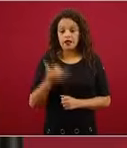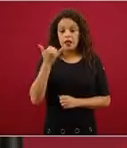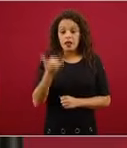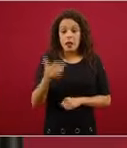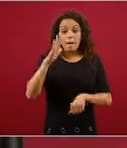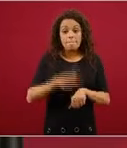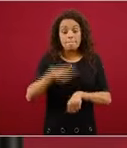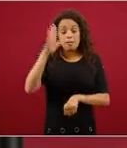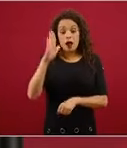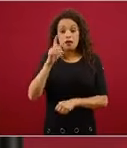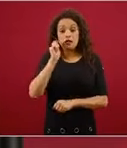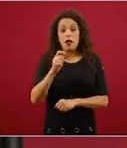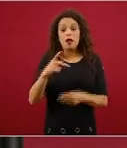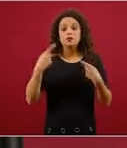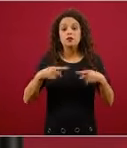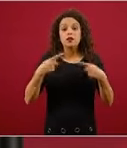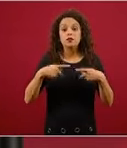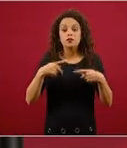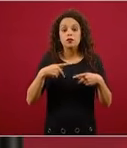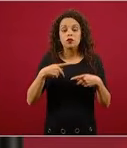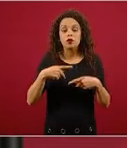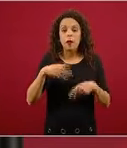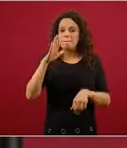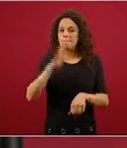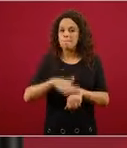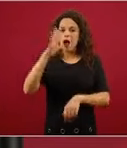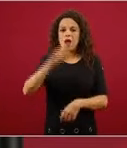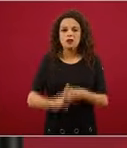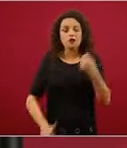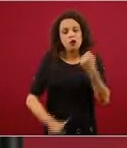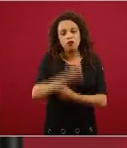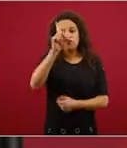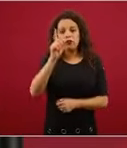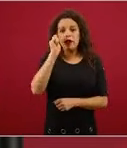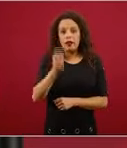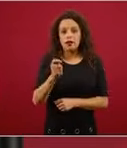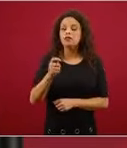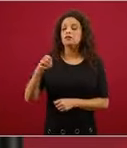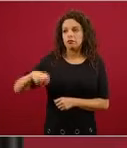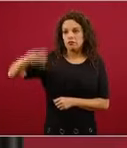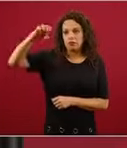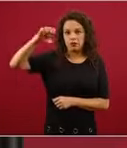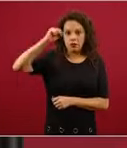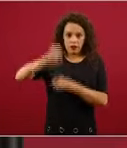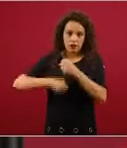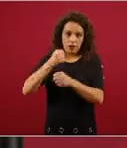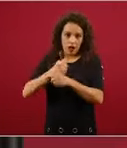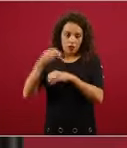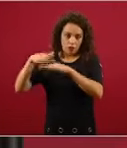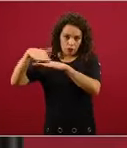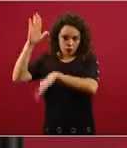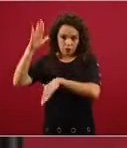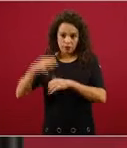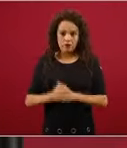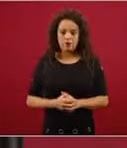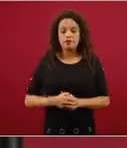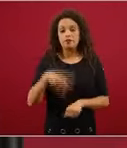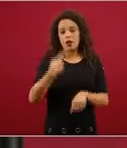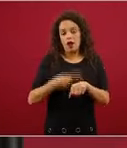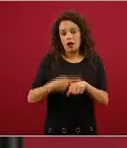tienen condiciones de riesgo, que son mayores de 60 años, que tienen enfermedades crónicas como